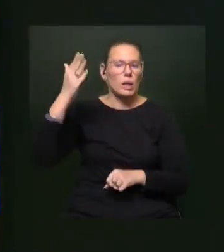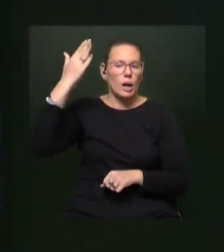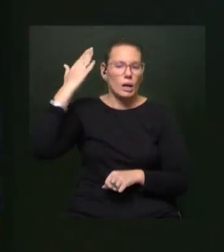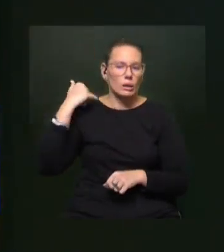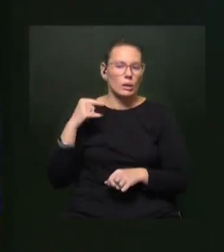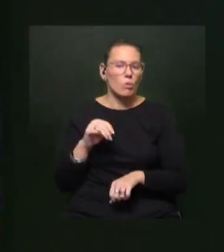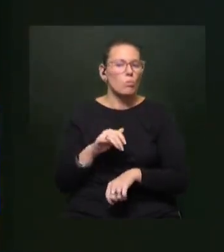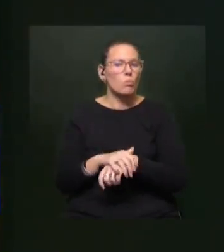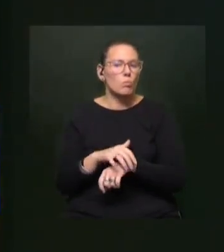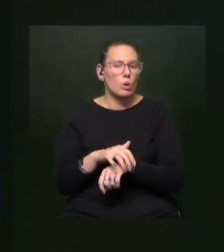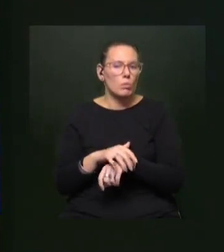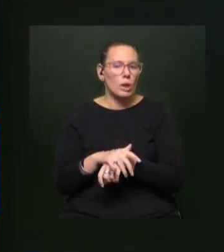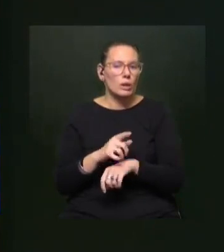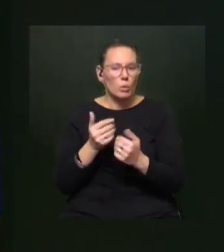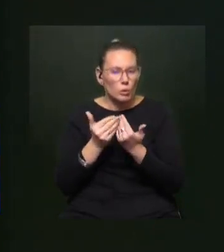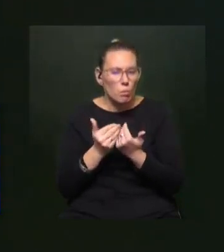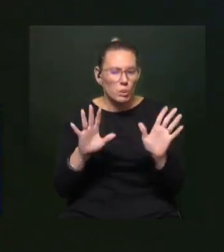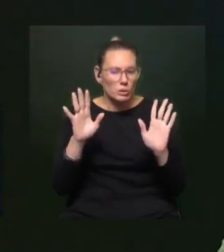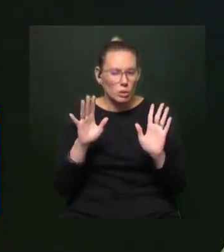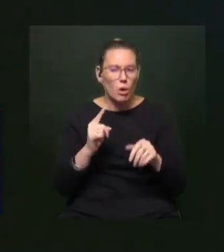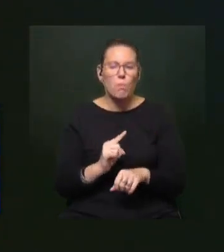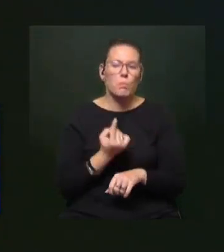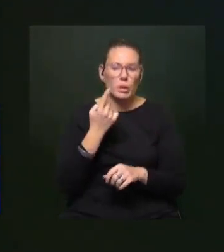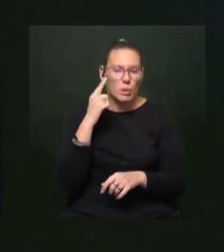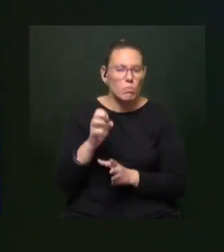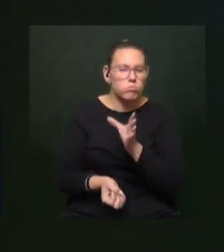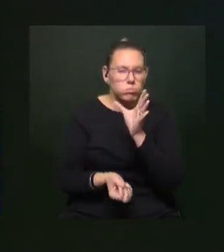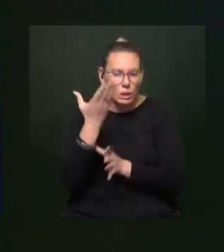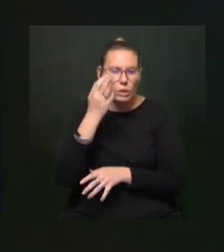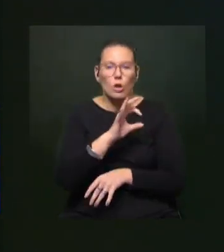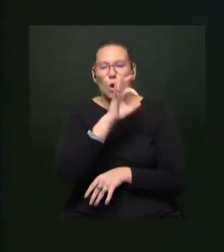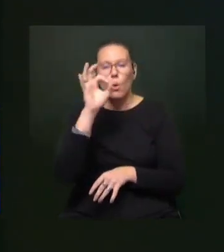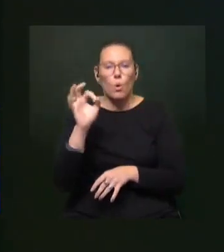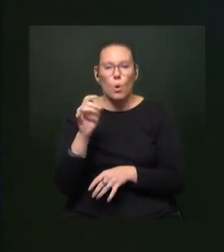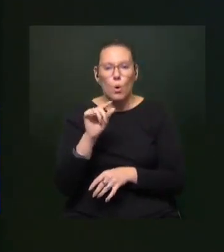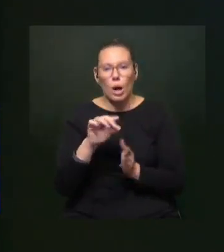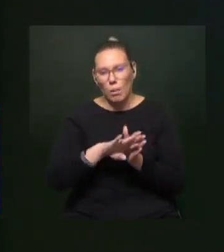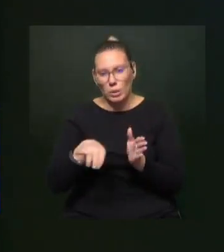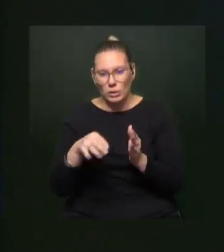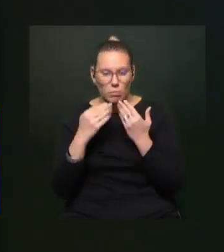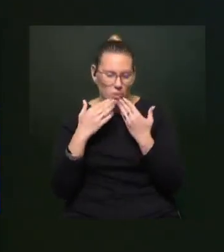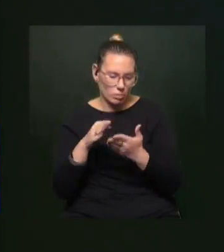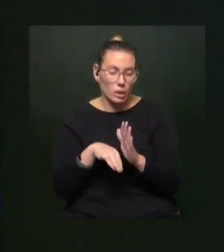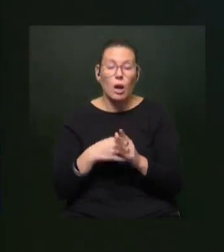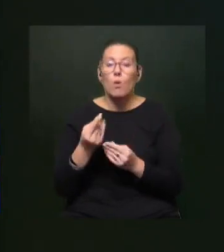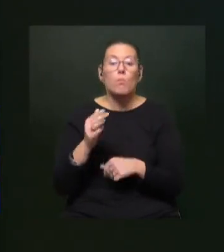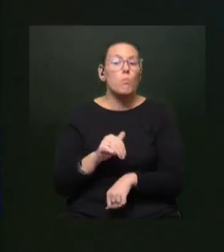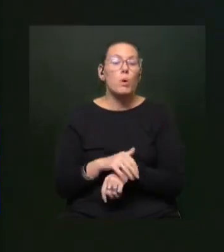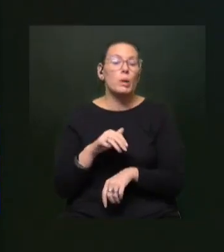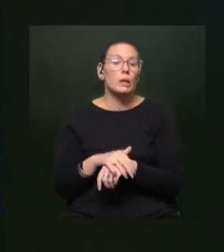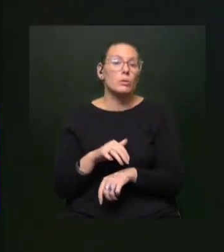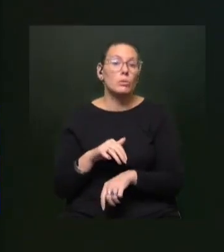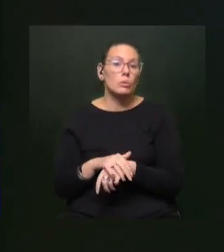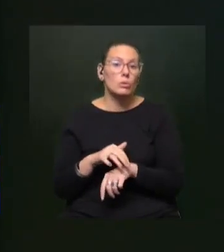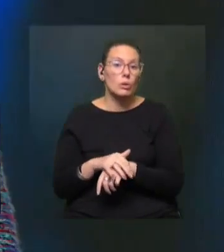en un punto donde Todo comenzó donde dijiste tu primer creación o como un me estoy saliendo un poco de libreta como un momento de